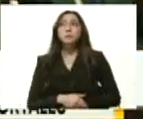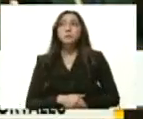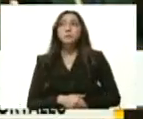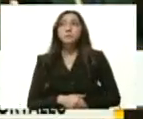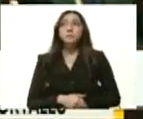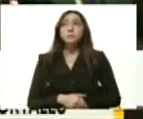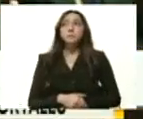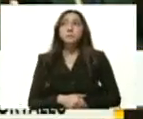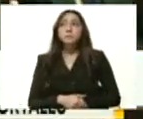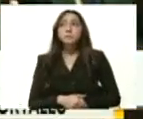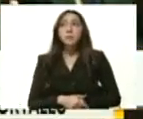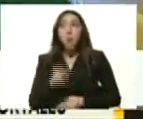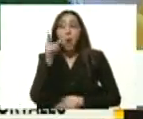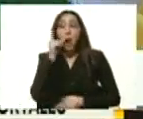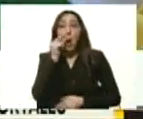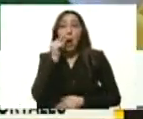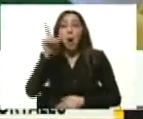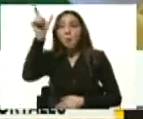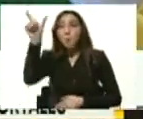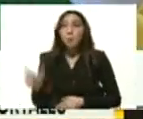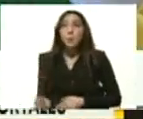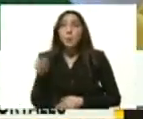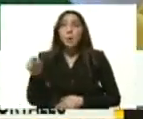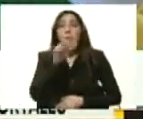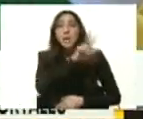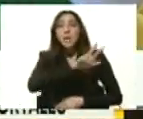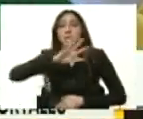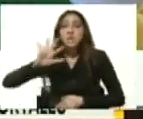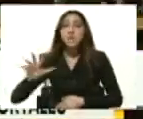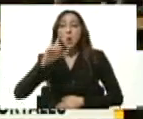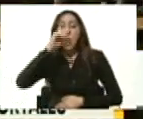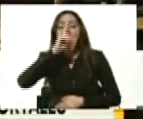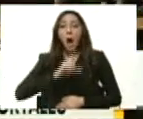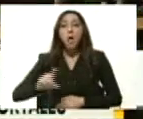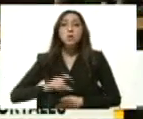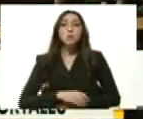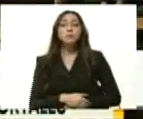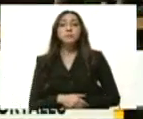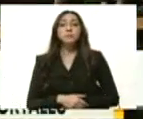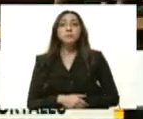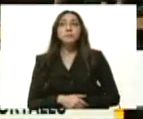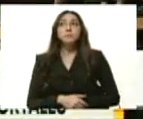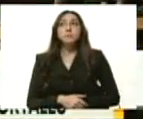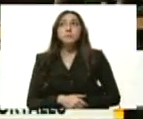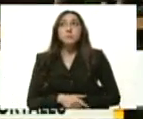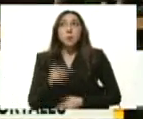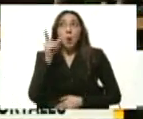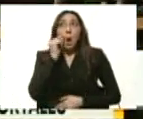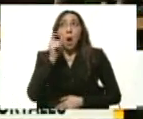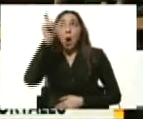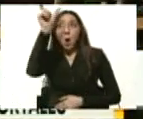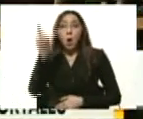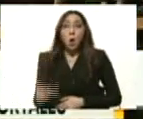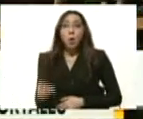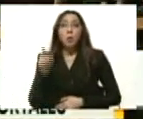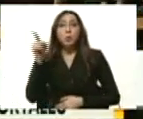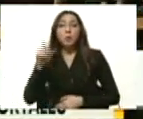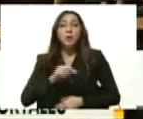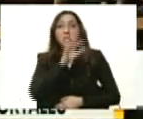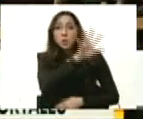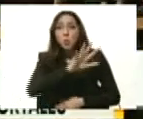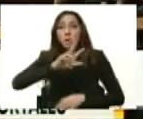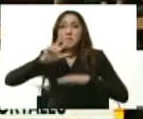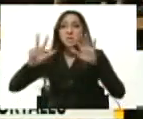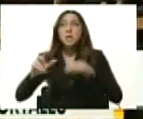Juan José Mamani Larico, 35 años. Marcelino Jarata Estrada,